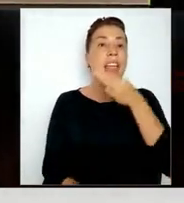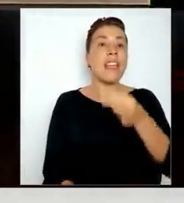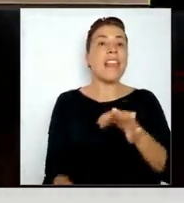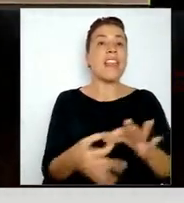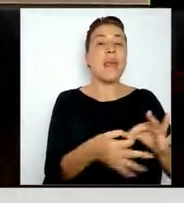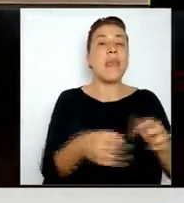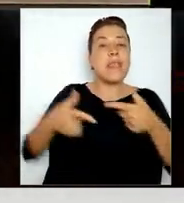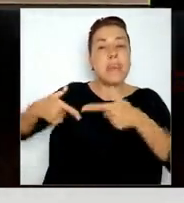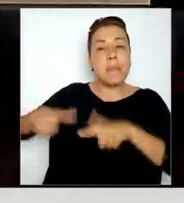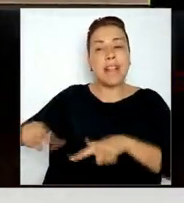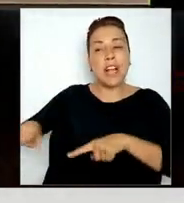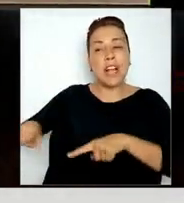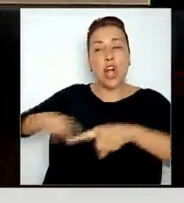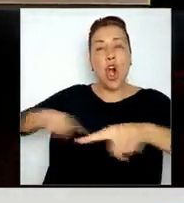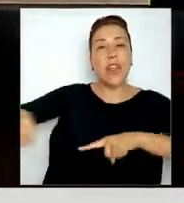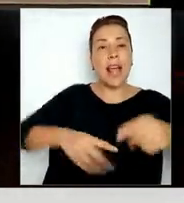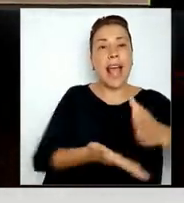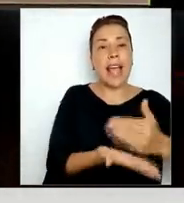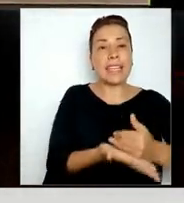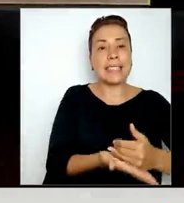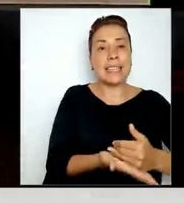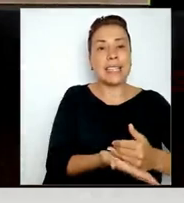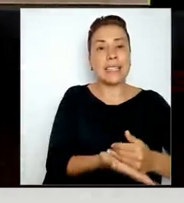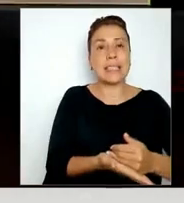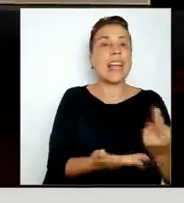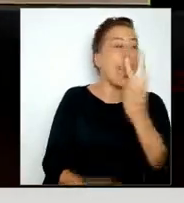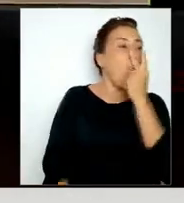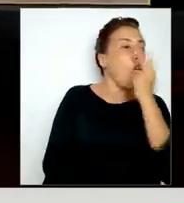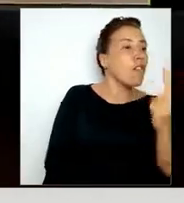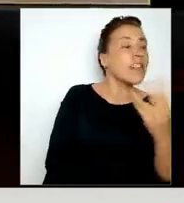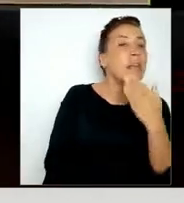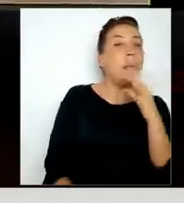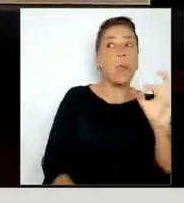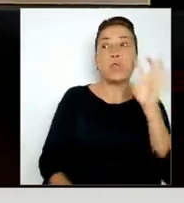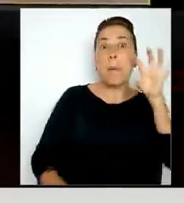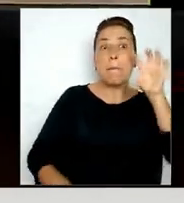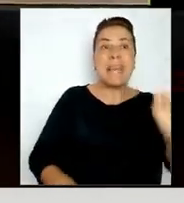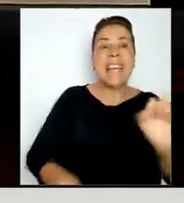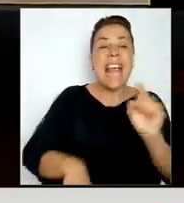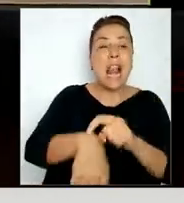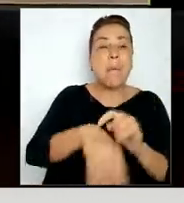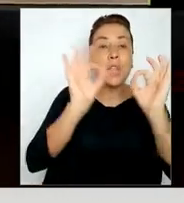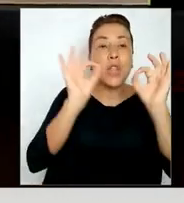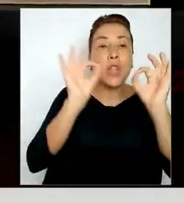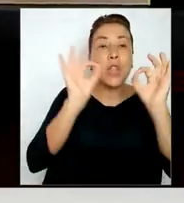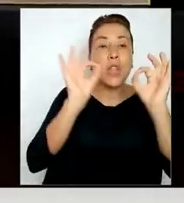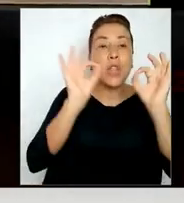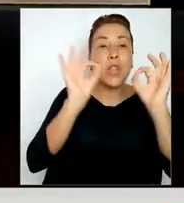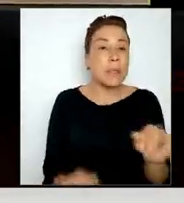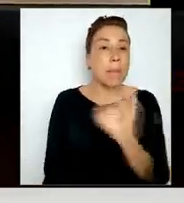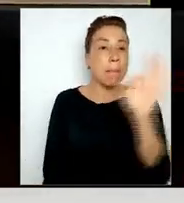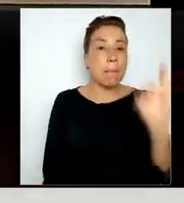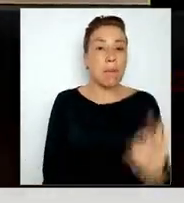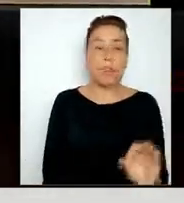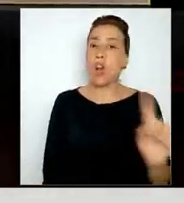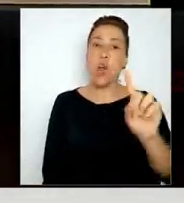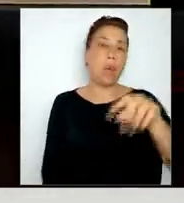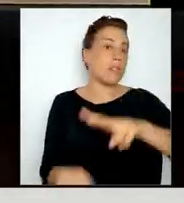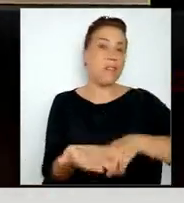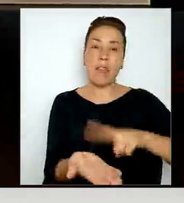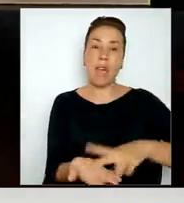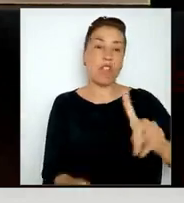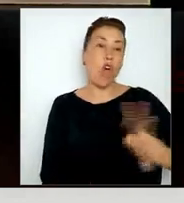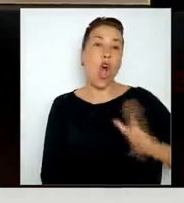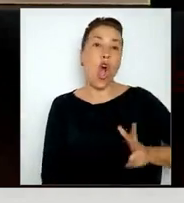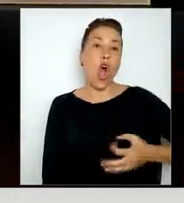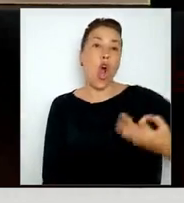que son avistamientos Y flagrancias entonces al menos esa cifra es deshonesta presidente porque